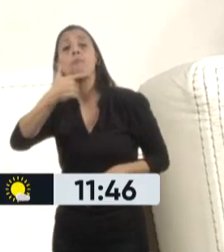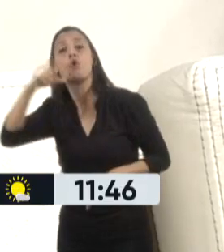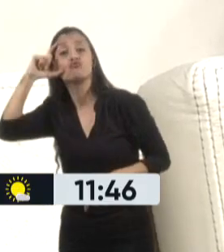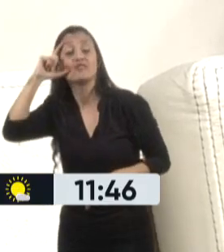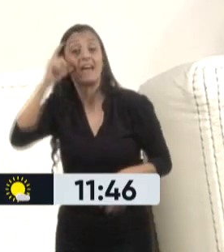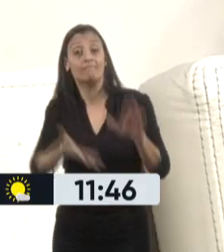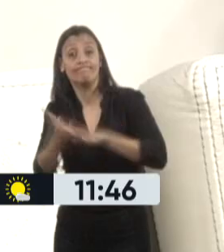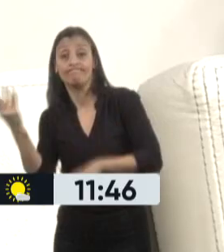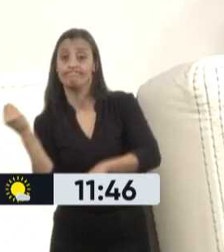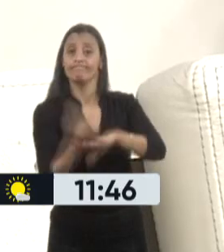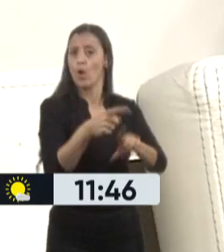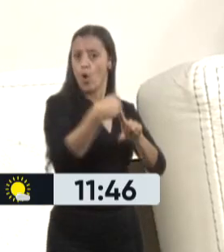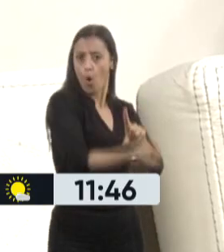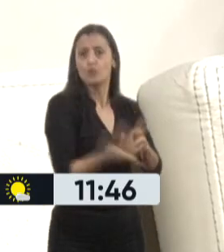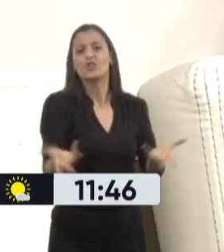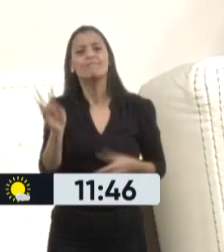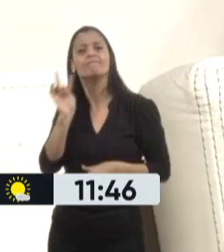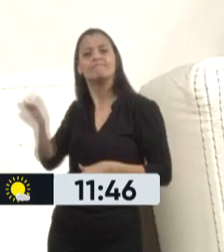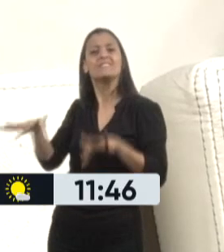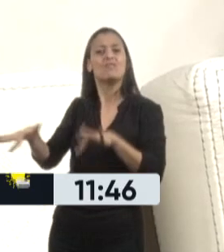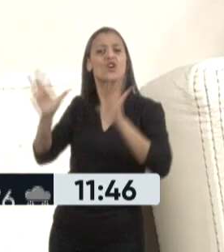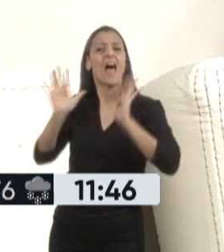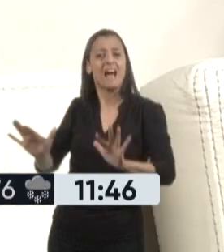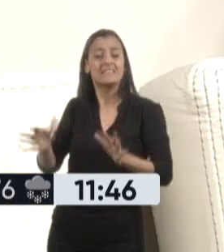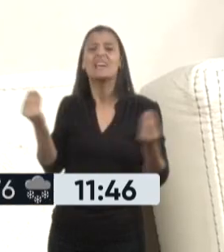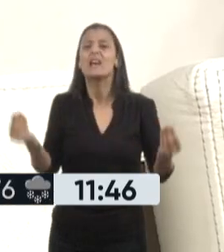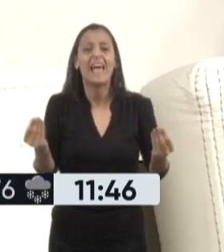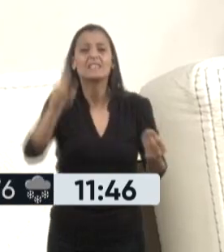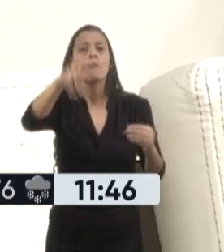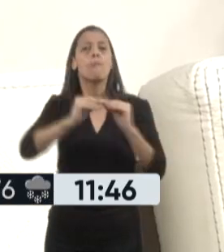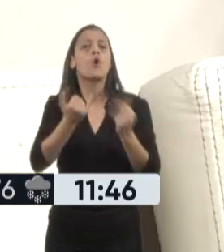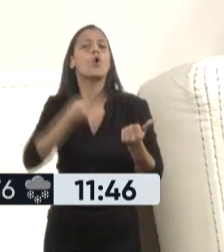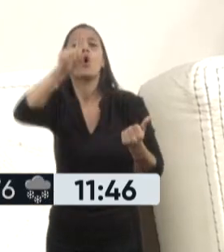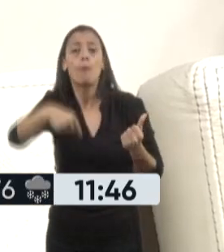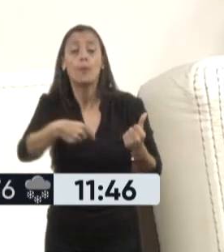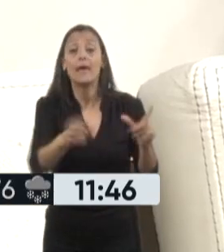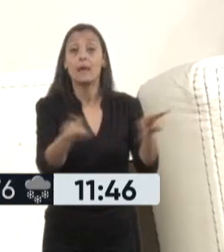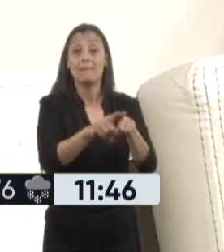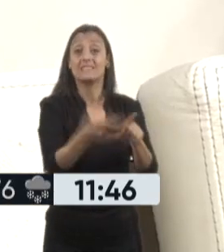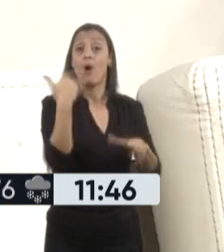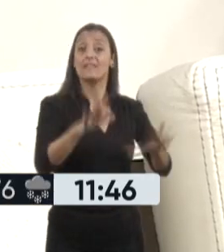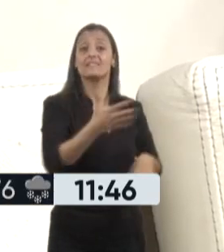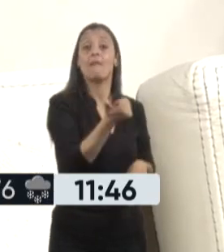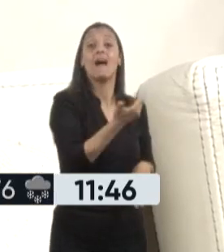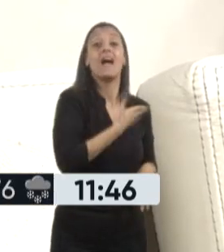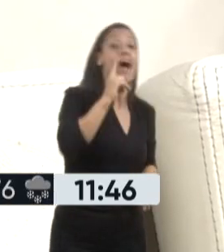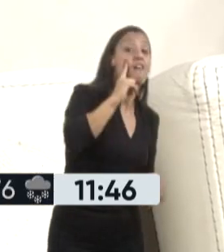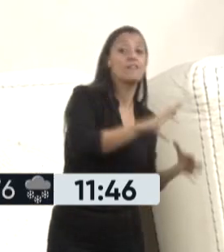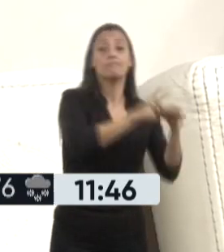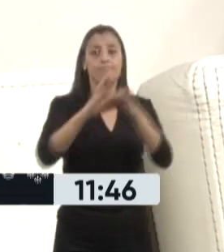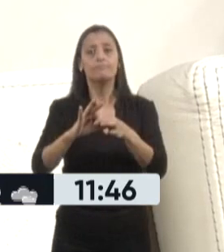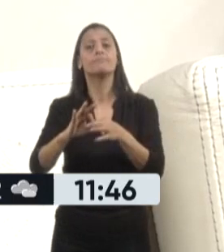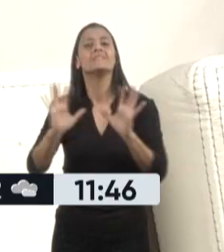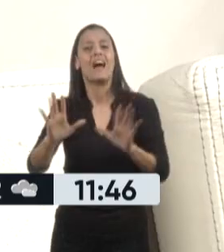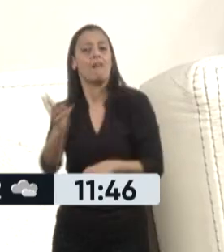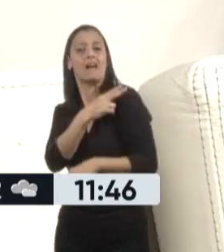¿Qué es lo medular que definió que la Secretaría, que la AFI pasara de estar bajo el árbitro de la Jefatura de